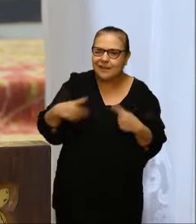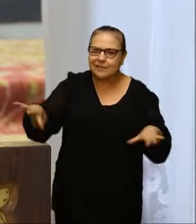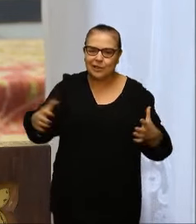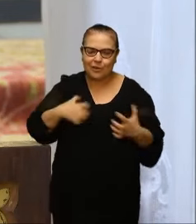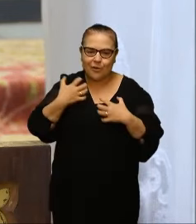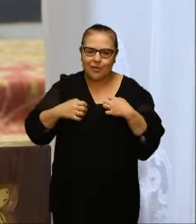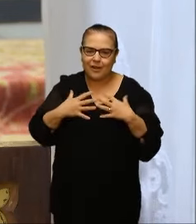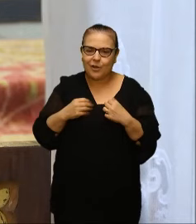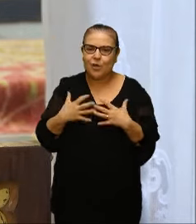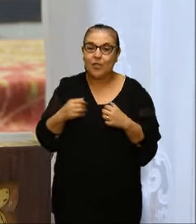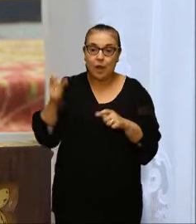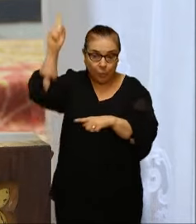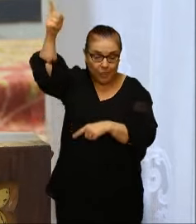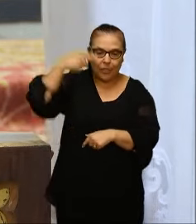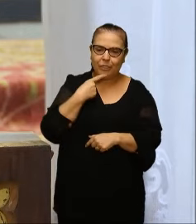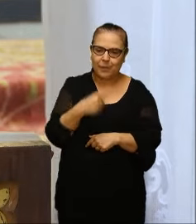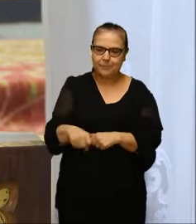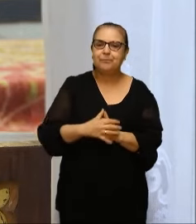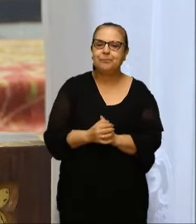Cordero, diciendo: